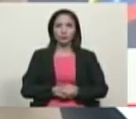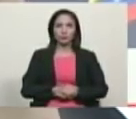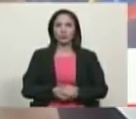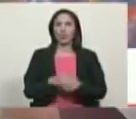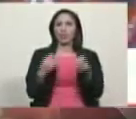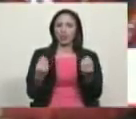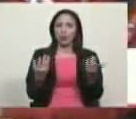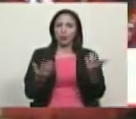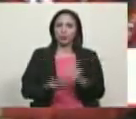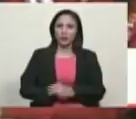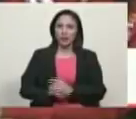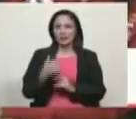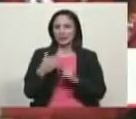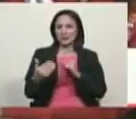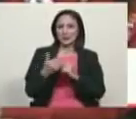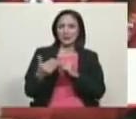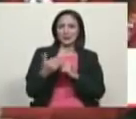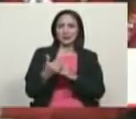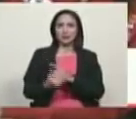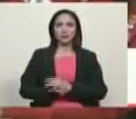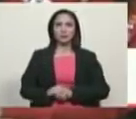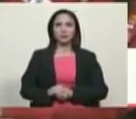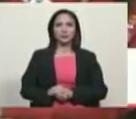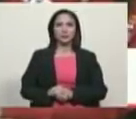¿Hasta dónde van a hacer daño?